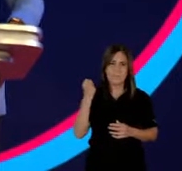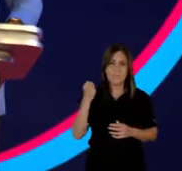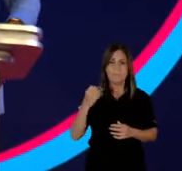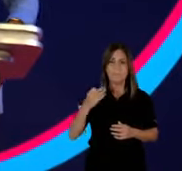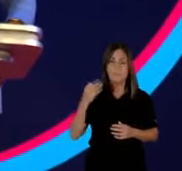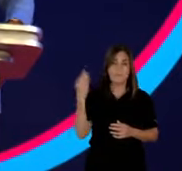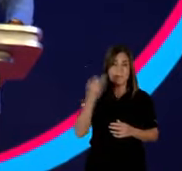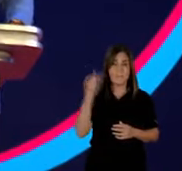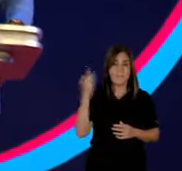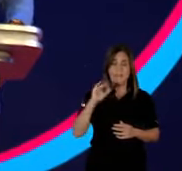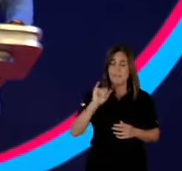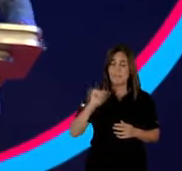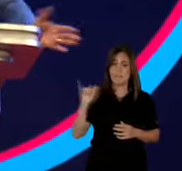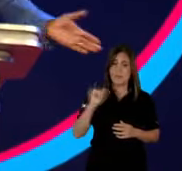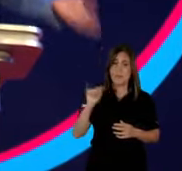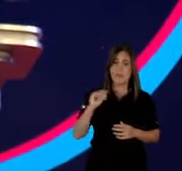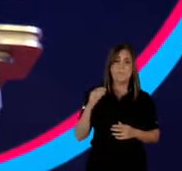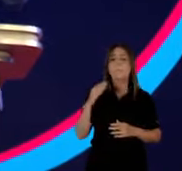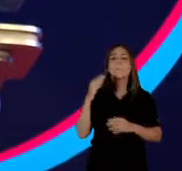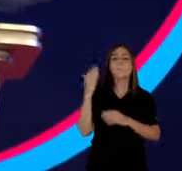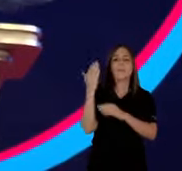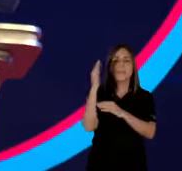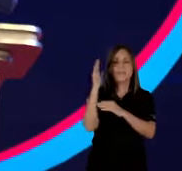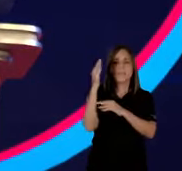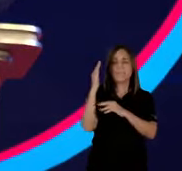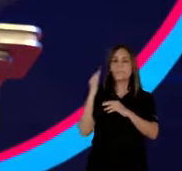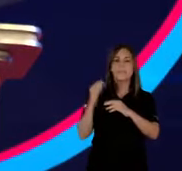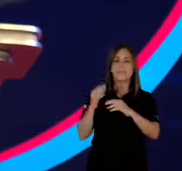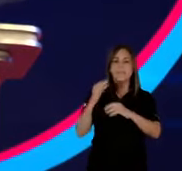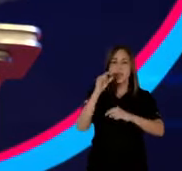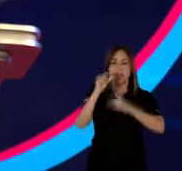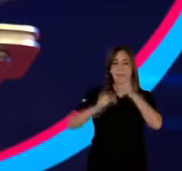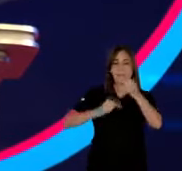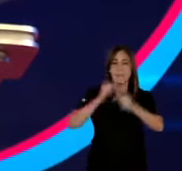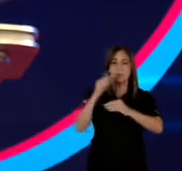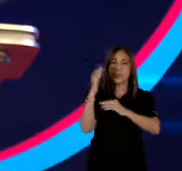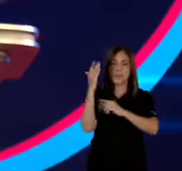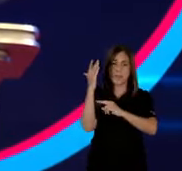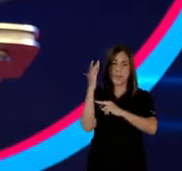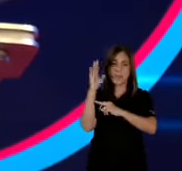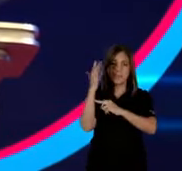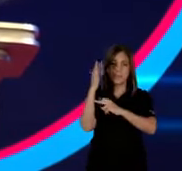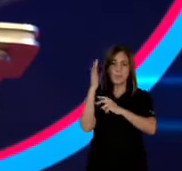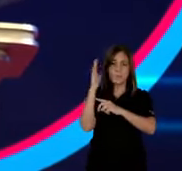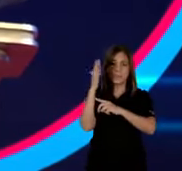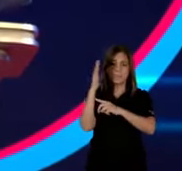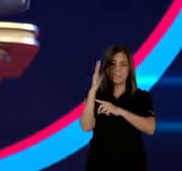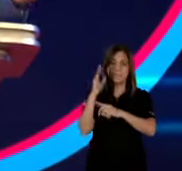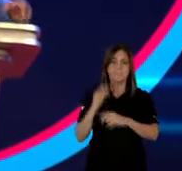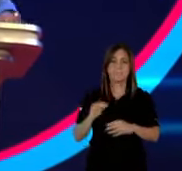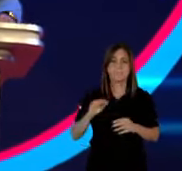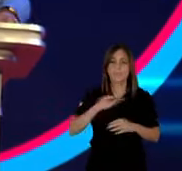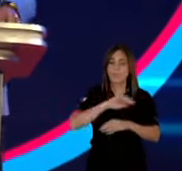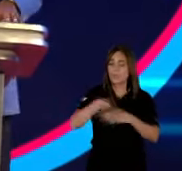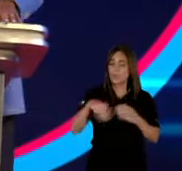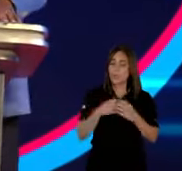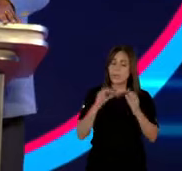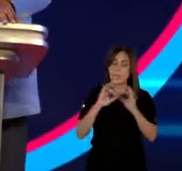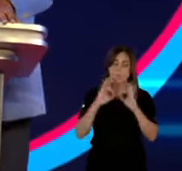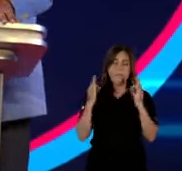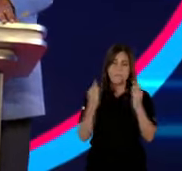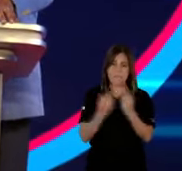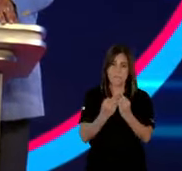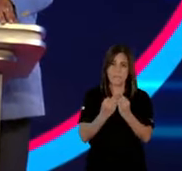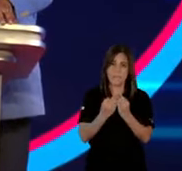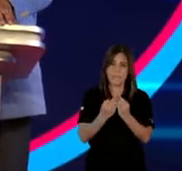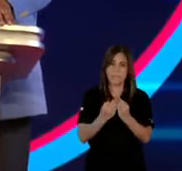de bendición también para todas las familias. Están con el tema Crece o Overflow, me parece que